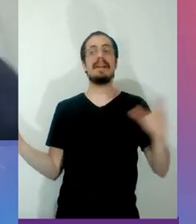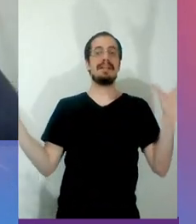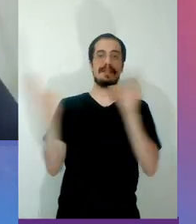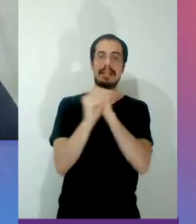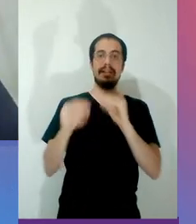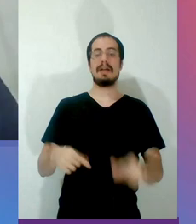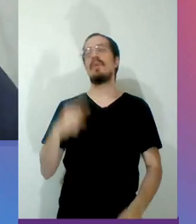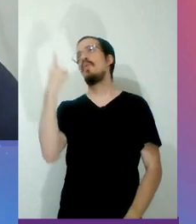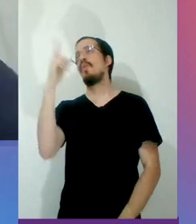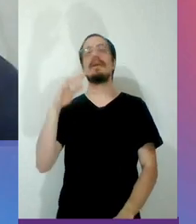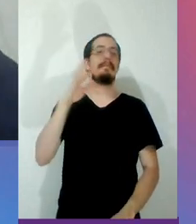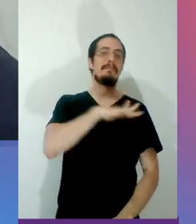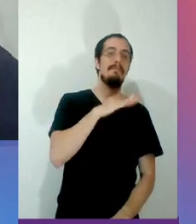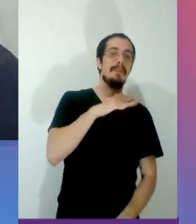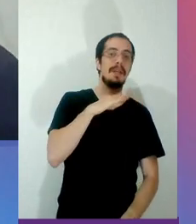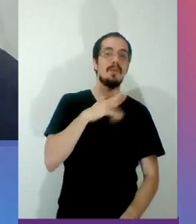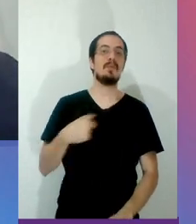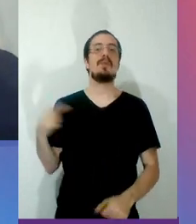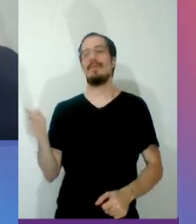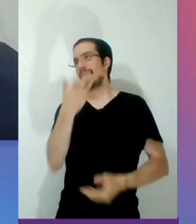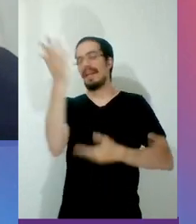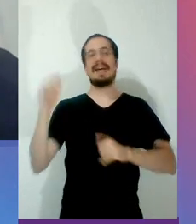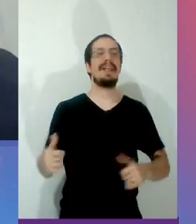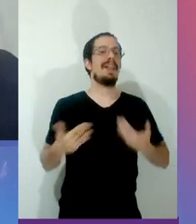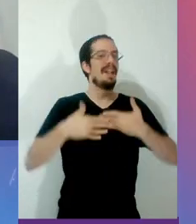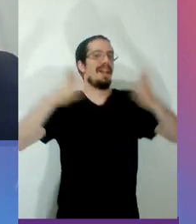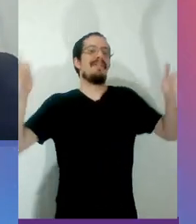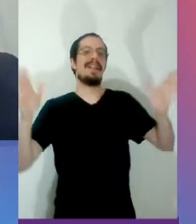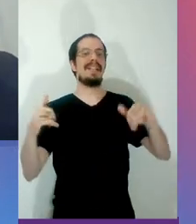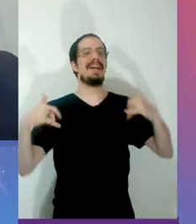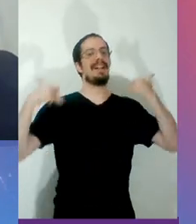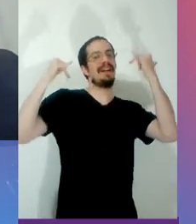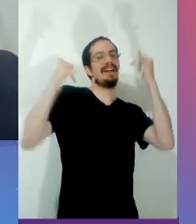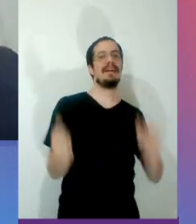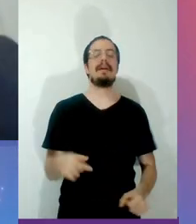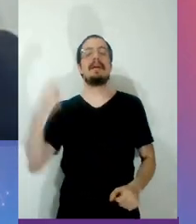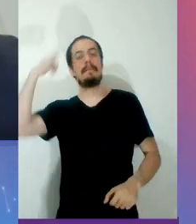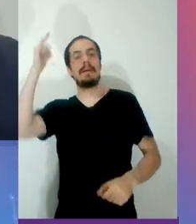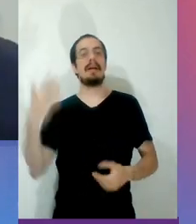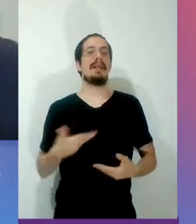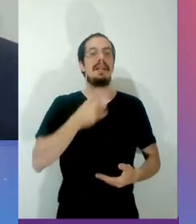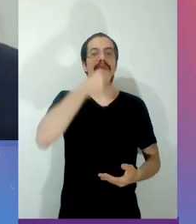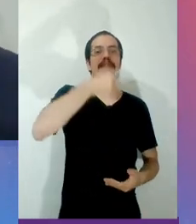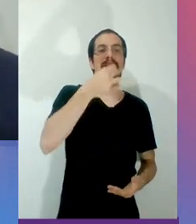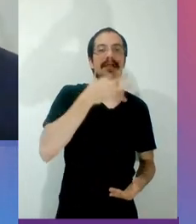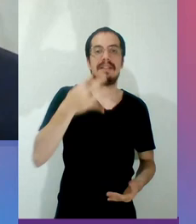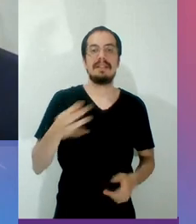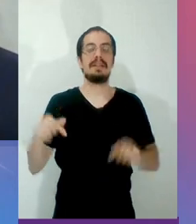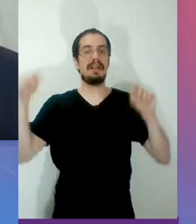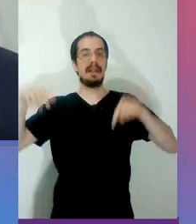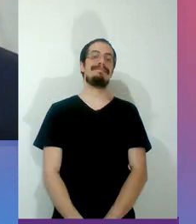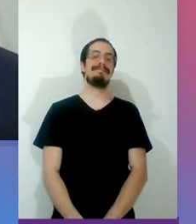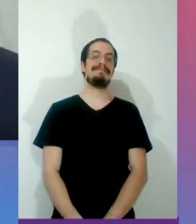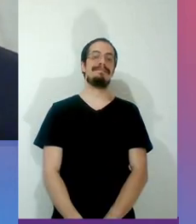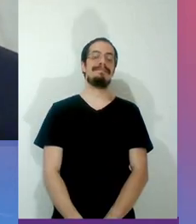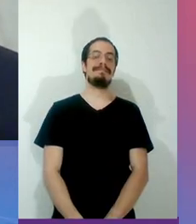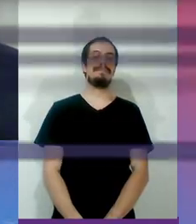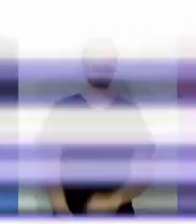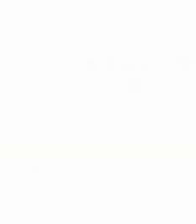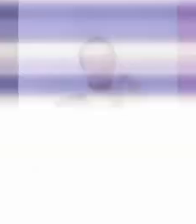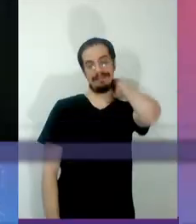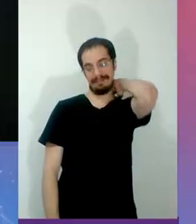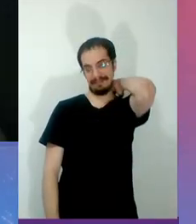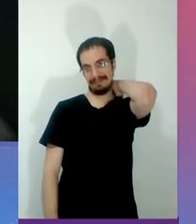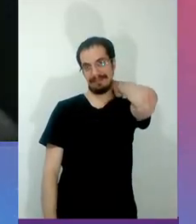de libertad y alegría ahí para que puedan dejar un mensaje a la audiencia. Elia. En